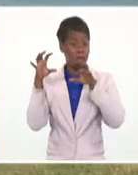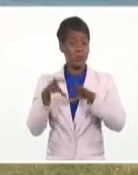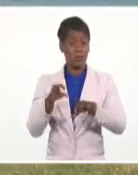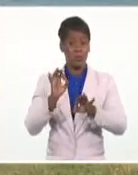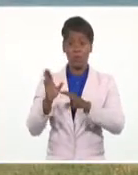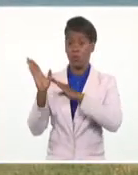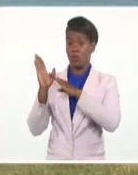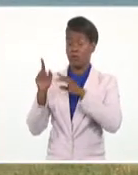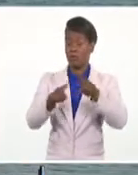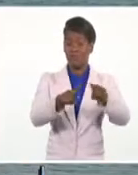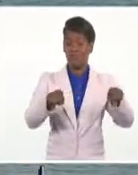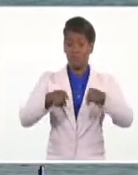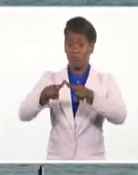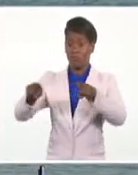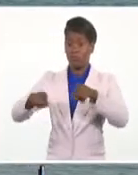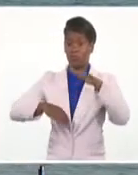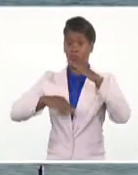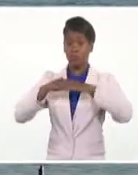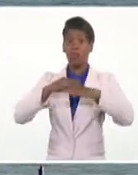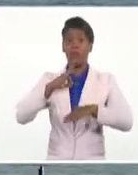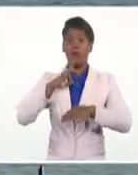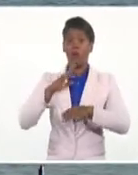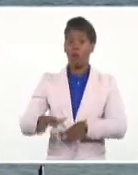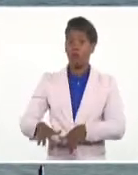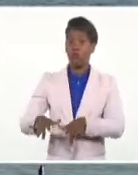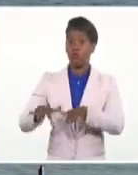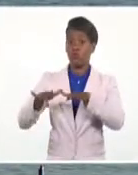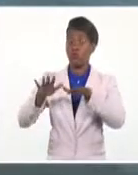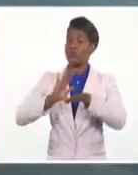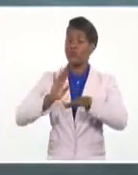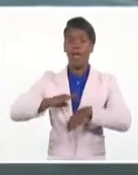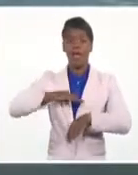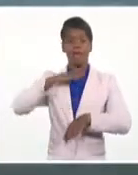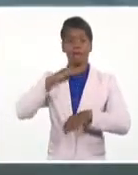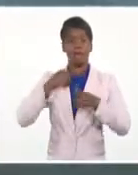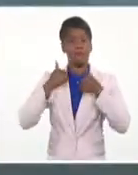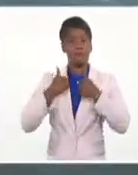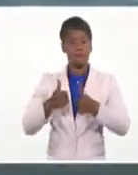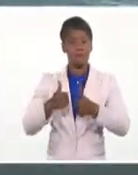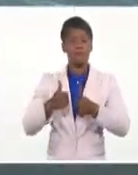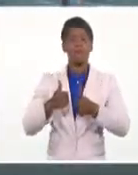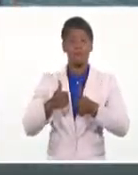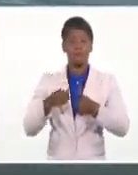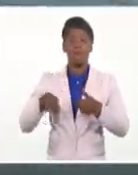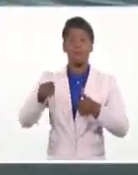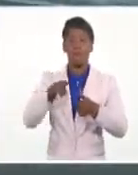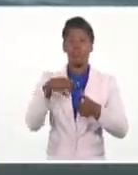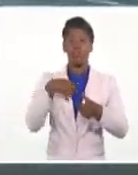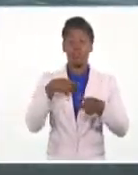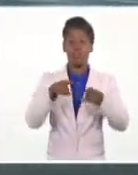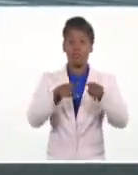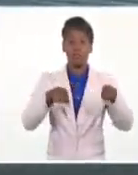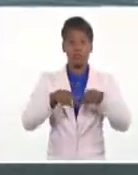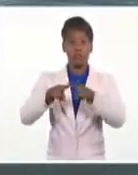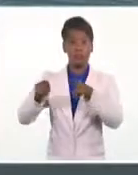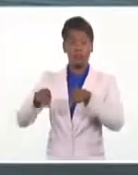94 embalses del país exhiben incrementos en sus llenados. 50 de estos sistemas superan